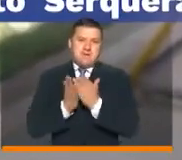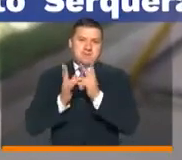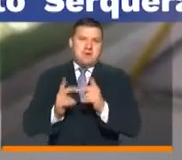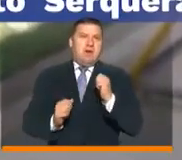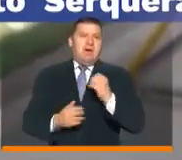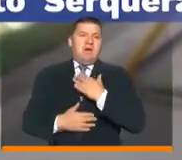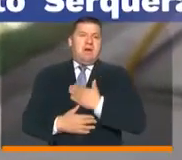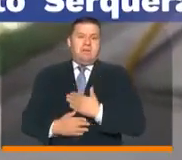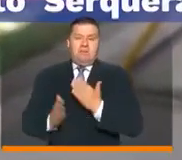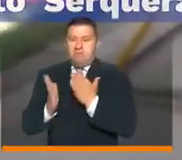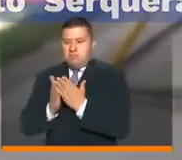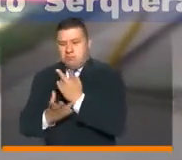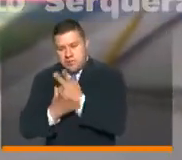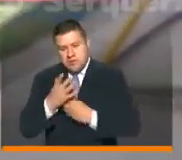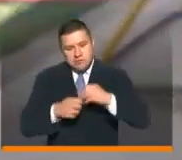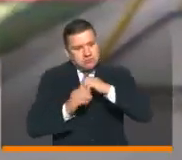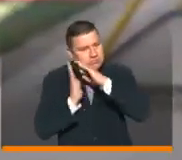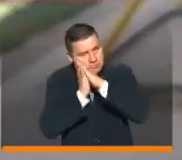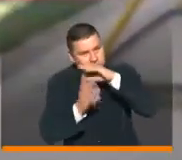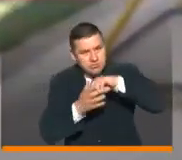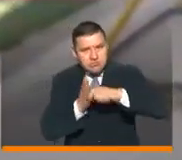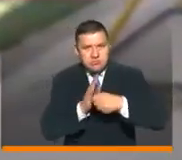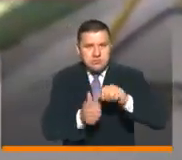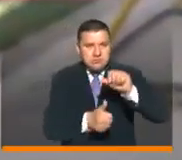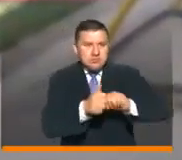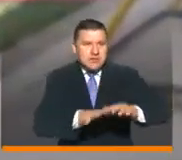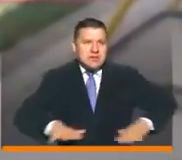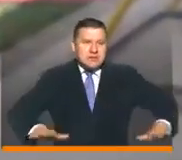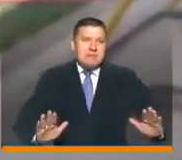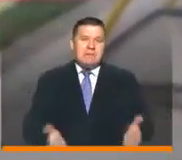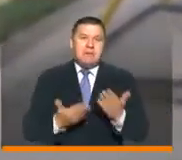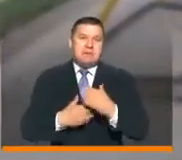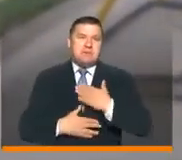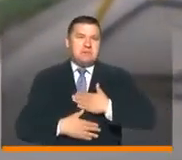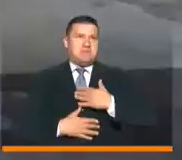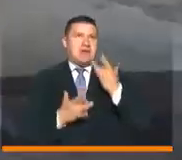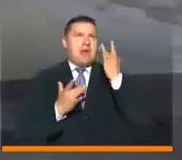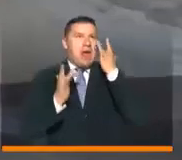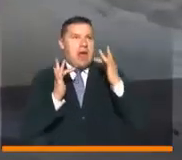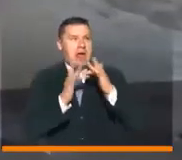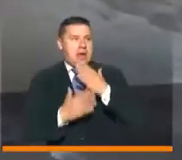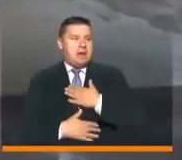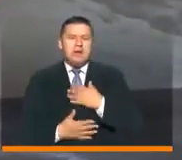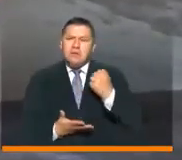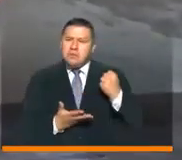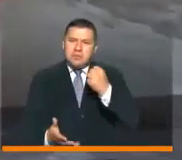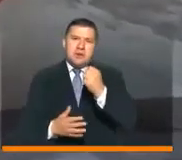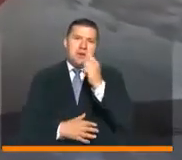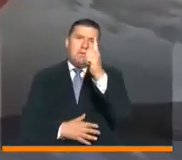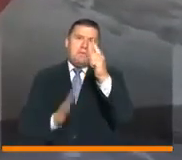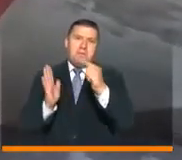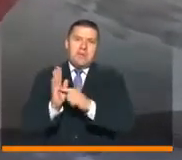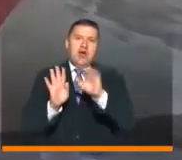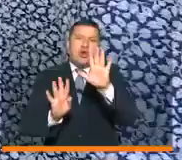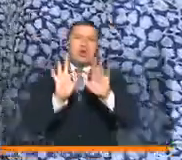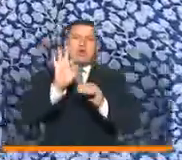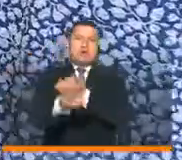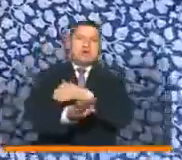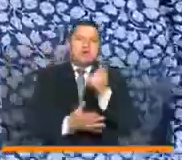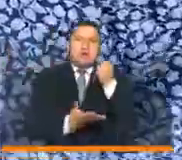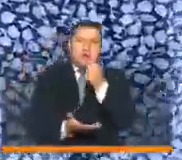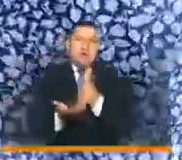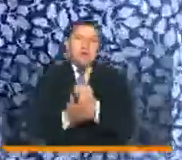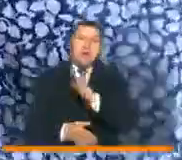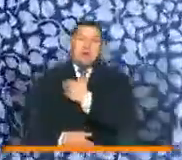estudiantes. Esto redunda en que cada uno va a tener su mejor espacio, unos baños dignos. Con una inversión de 1,093 millones, el gobierno